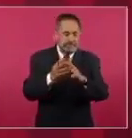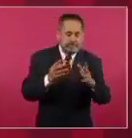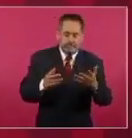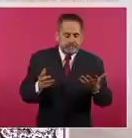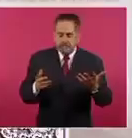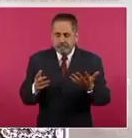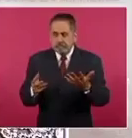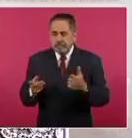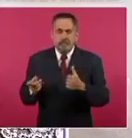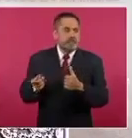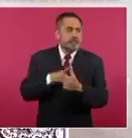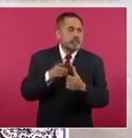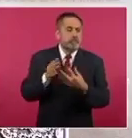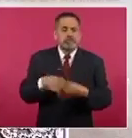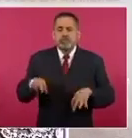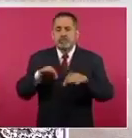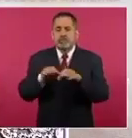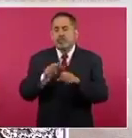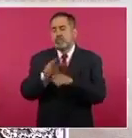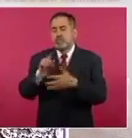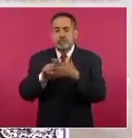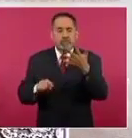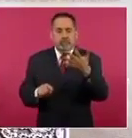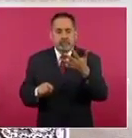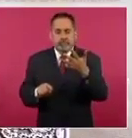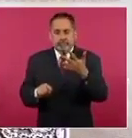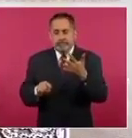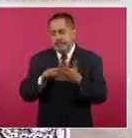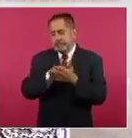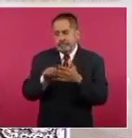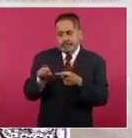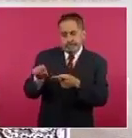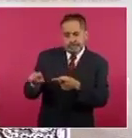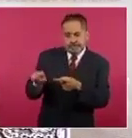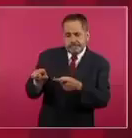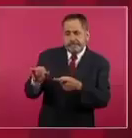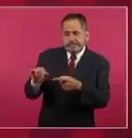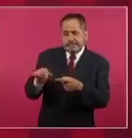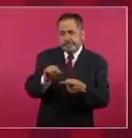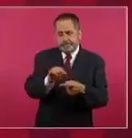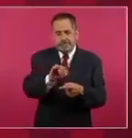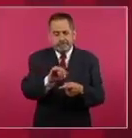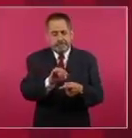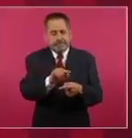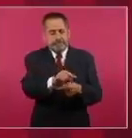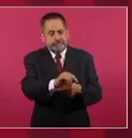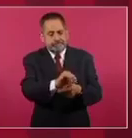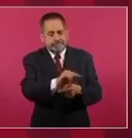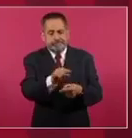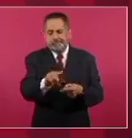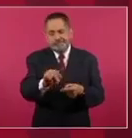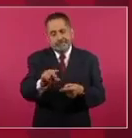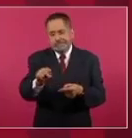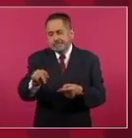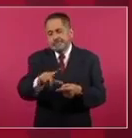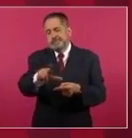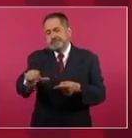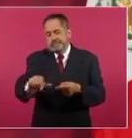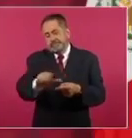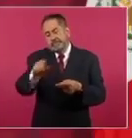priorizar, es decir, esto sí, esto sí, esto sí, esto sí, esto sí, esto